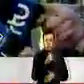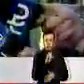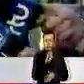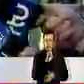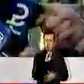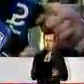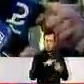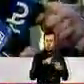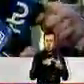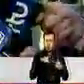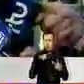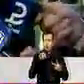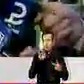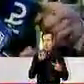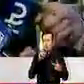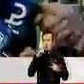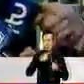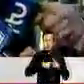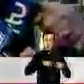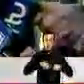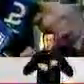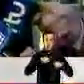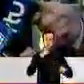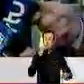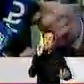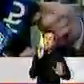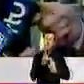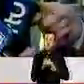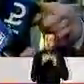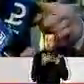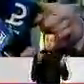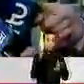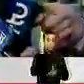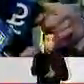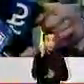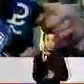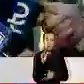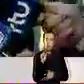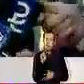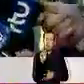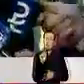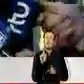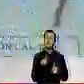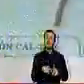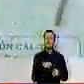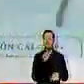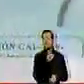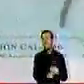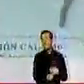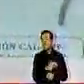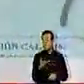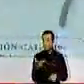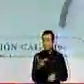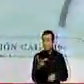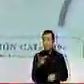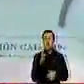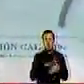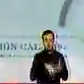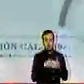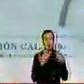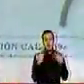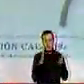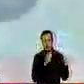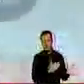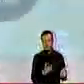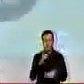Pita presentaron una denuncia en mayo al respecto, a lo cual la señora Diana Tamaín hizo caso omiso. Y con ello se aprobó el